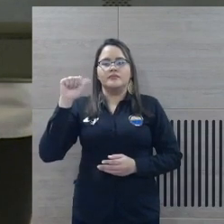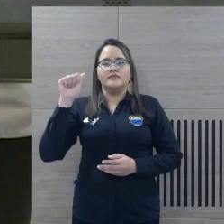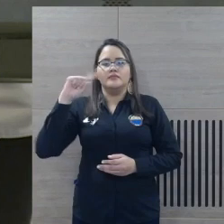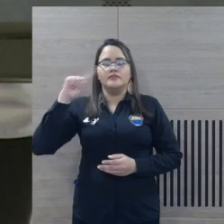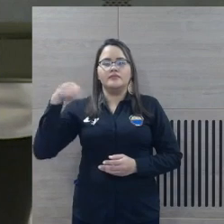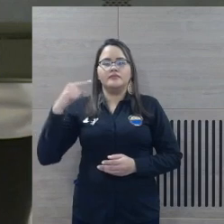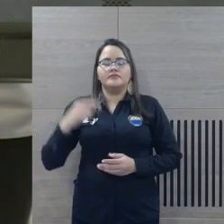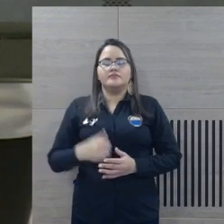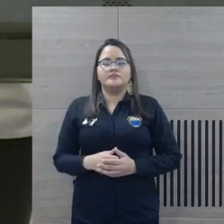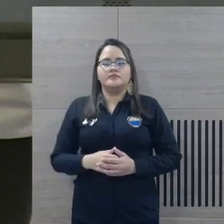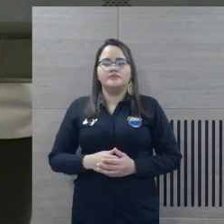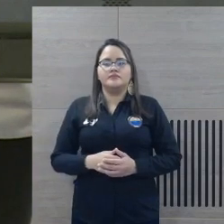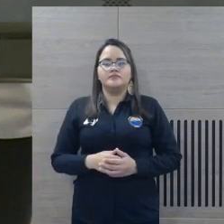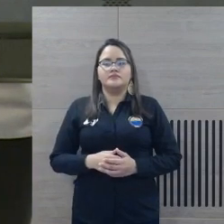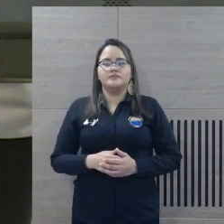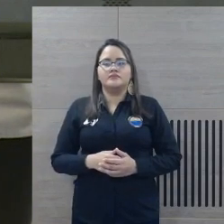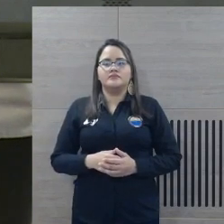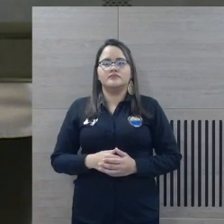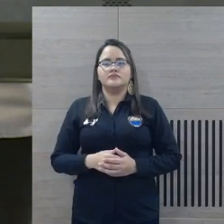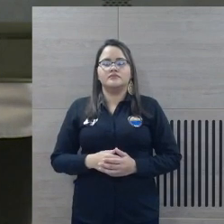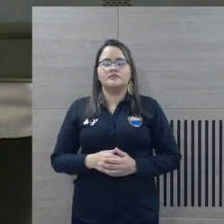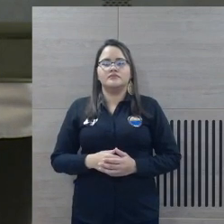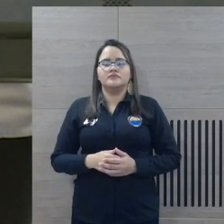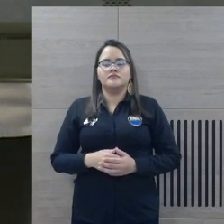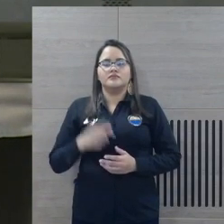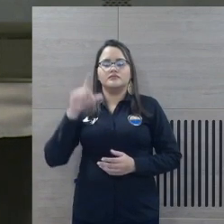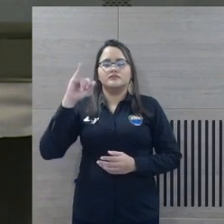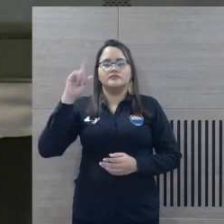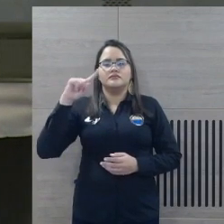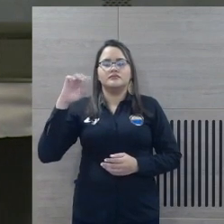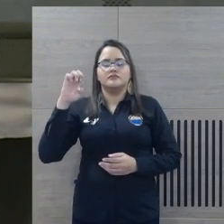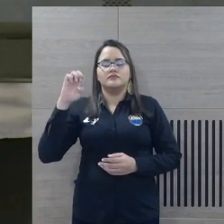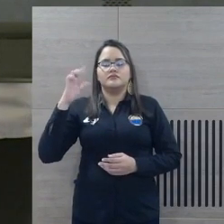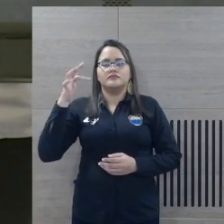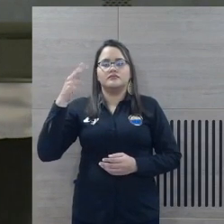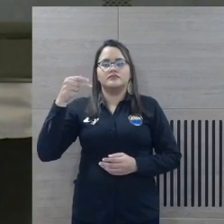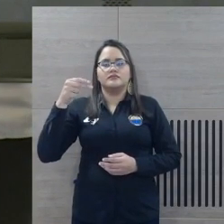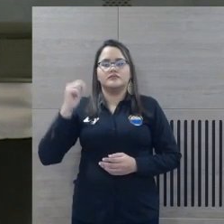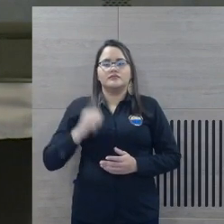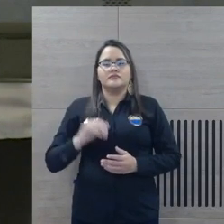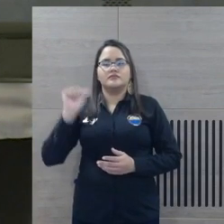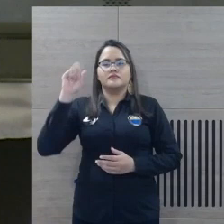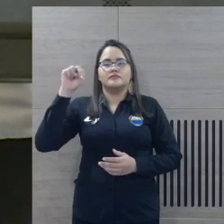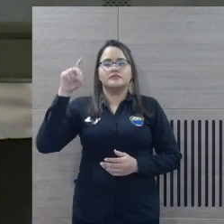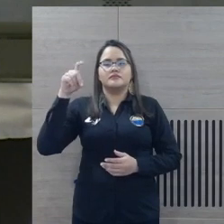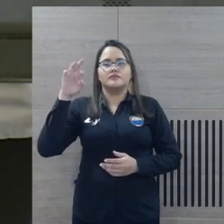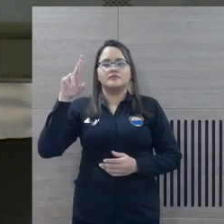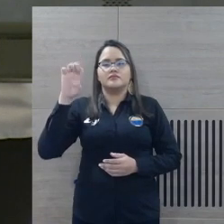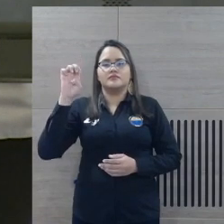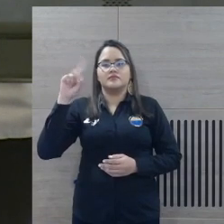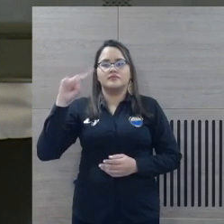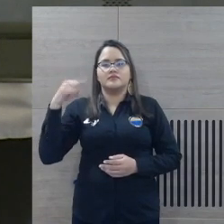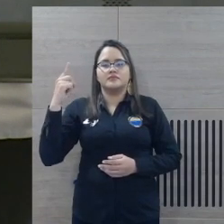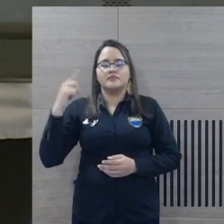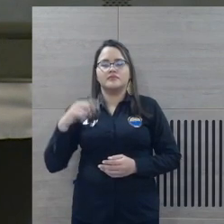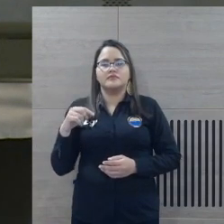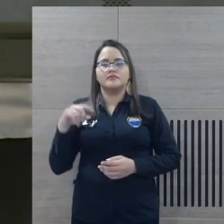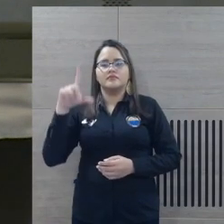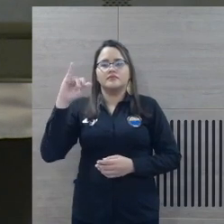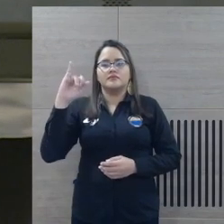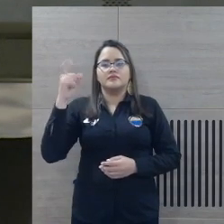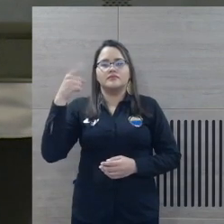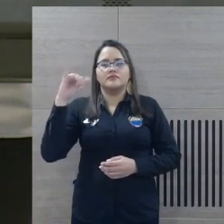Torregrosa. Lizeth Paola Granados Domínguez. Andrés Felipe Guerrero de Armas. Ligia Dina Iguarán